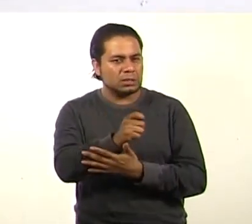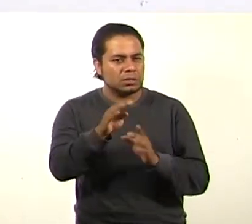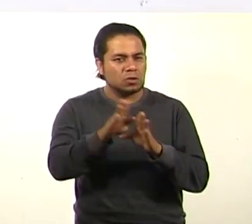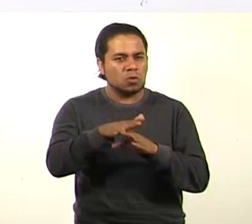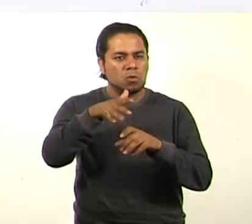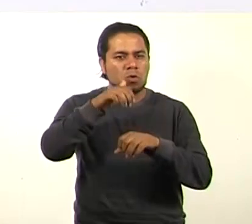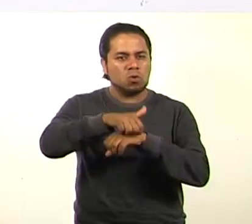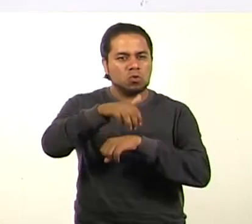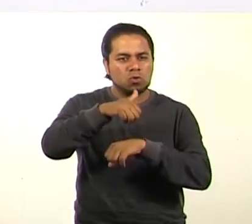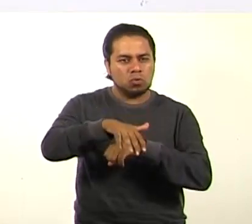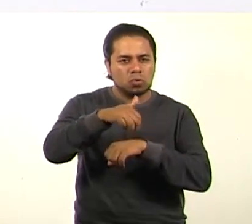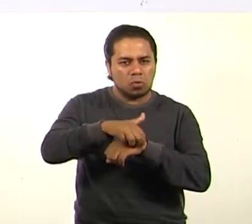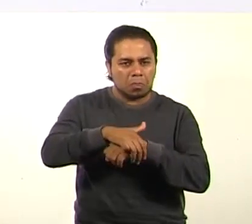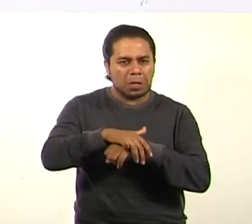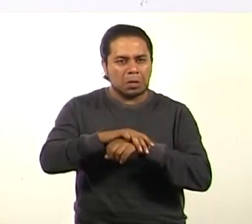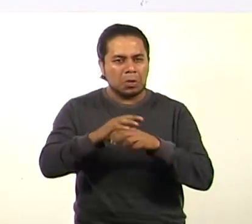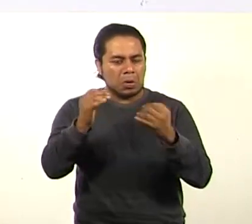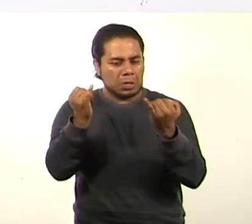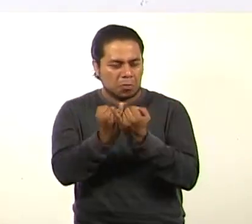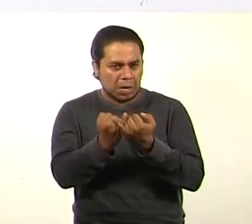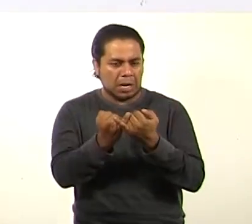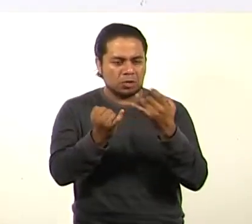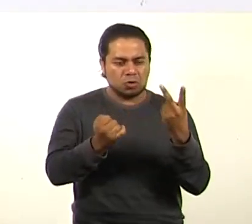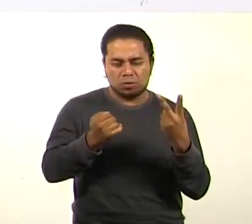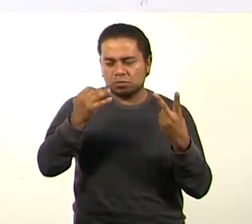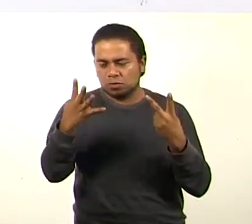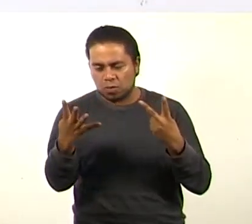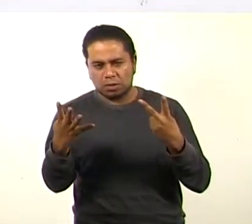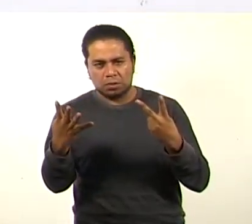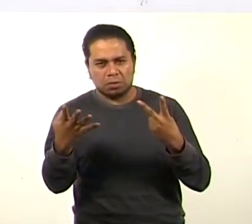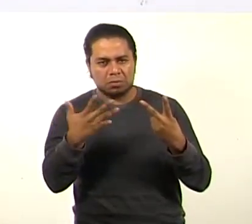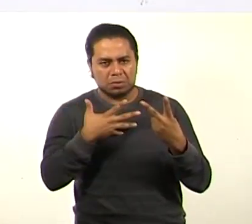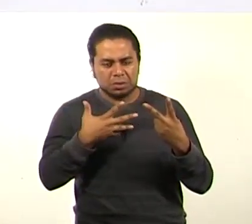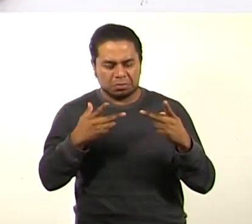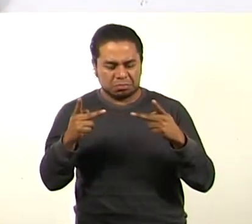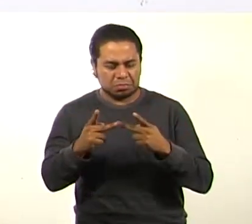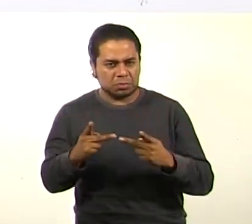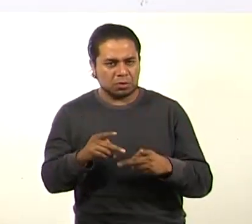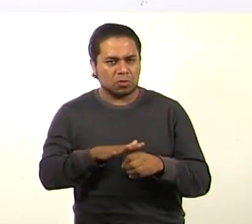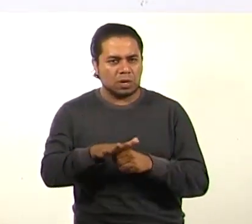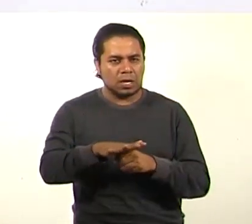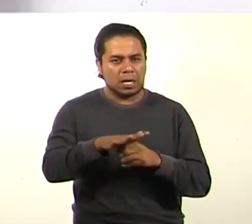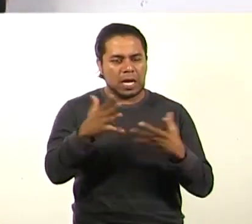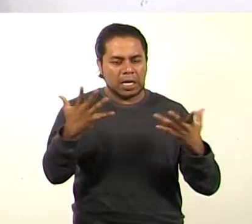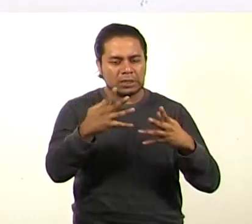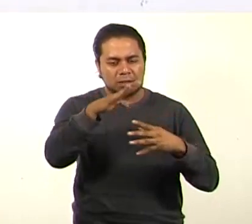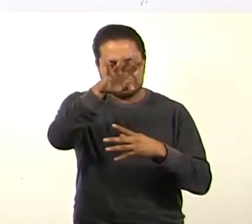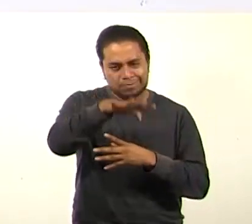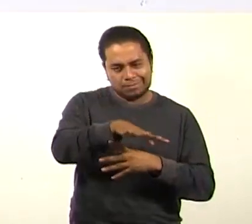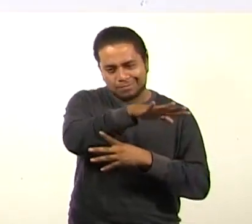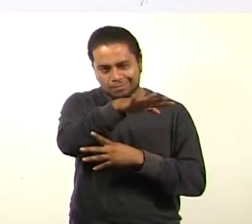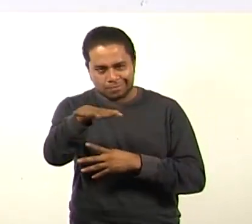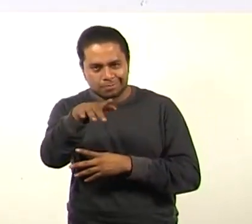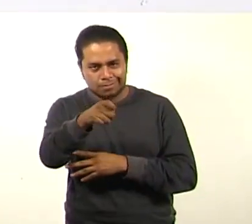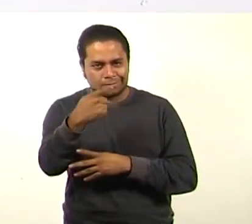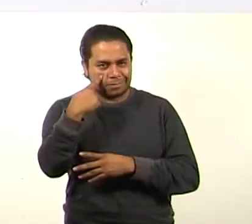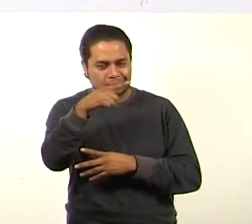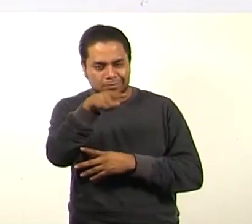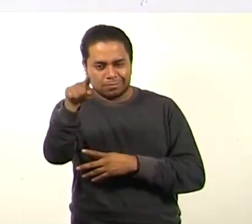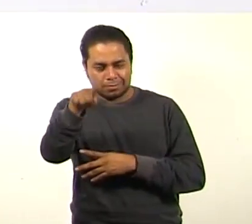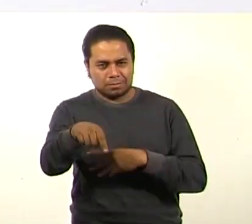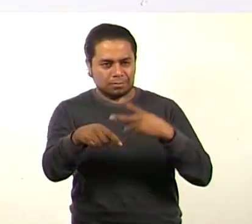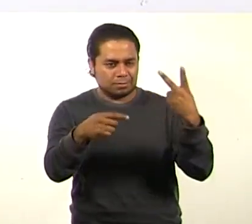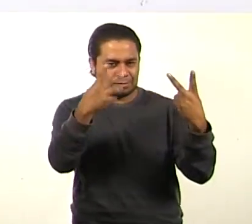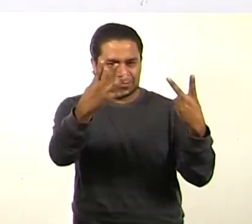número primo en que sean comunes el 4 y el 2. Vamos a ver, hacemos una pequeña tabla rápidamente y vamos a